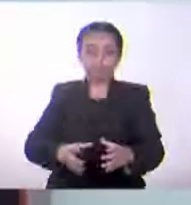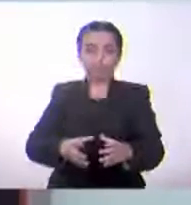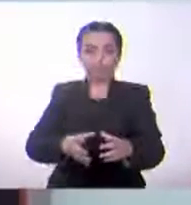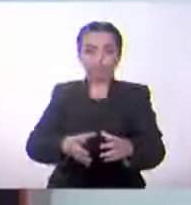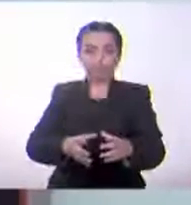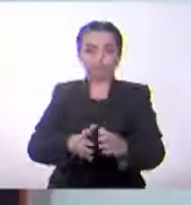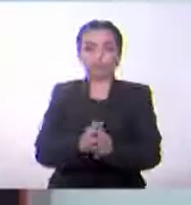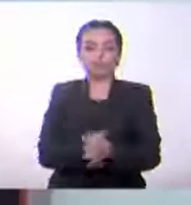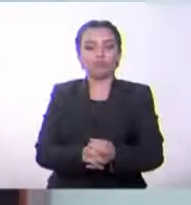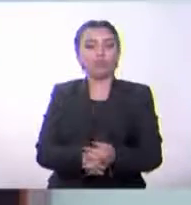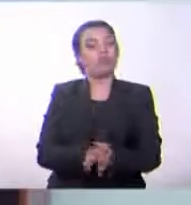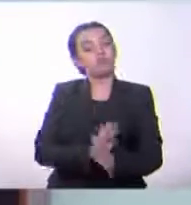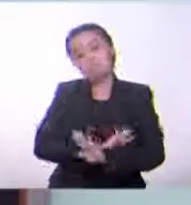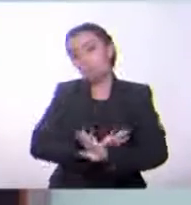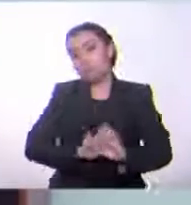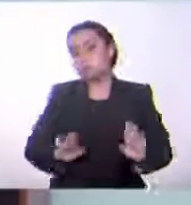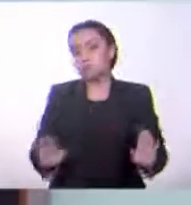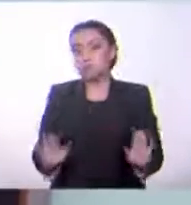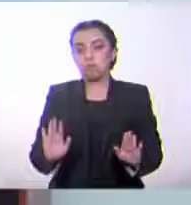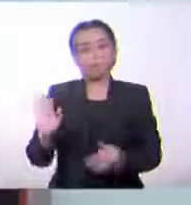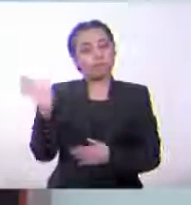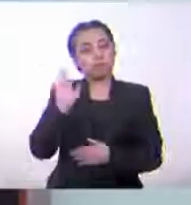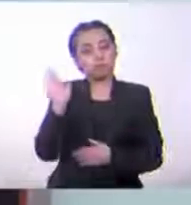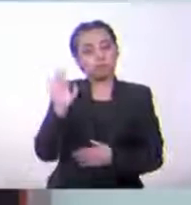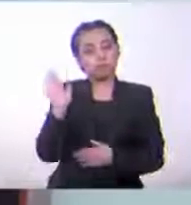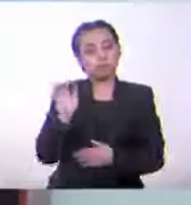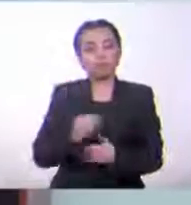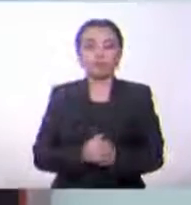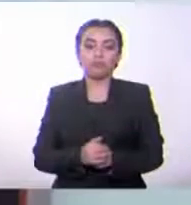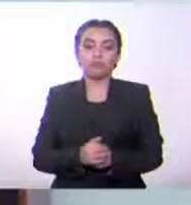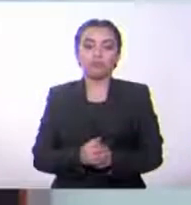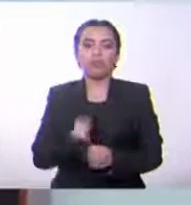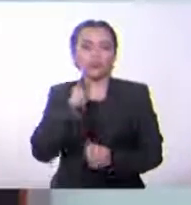Ahora es momento de despedirme. Espero les haya